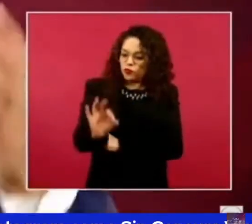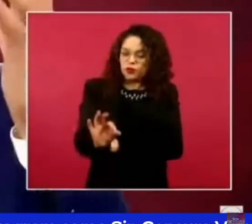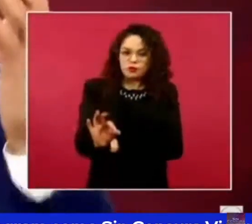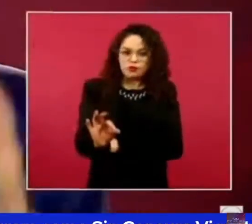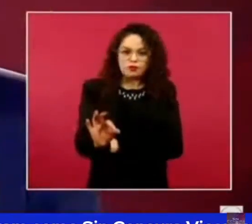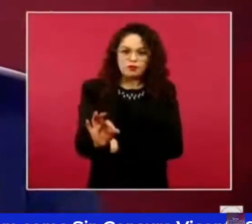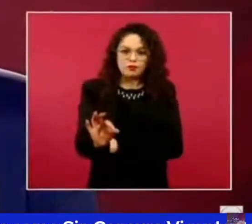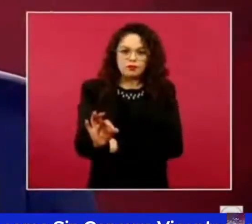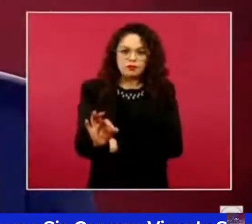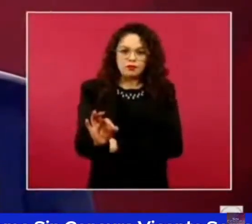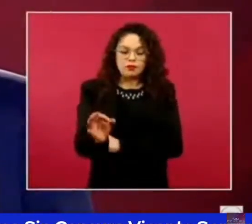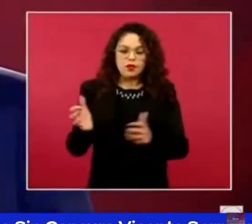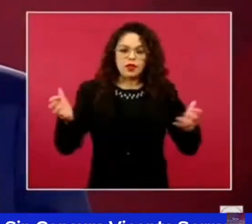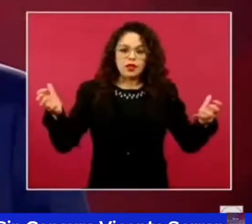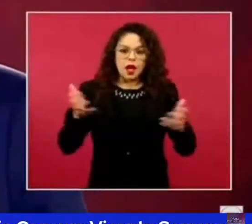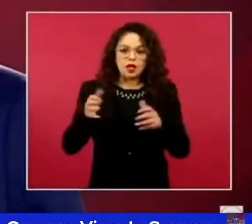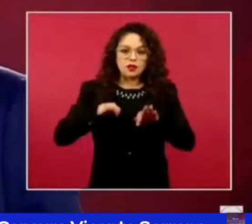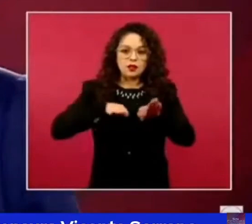impartan justicia,